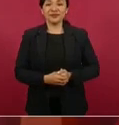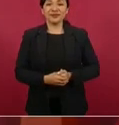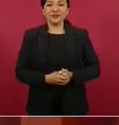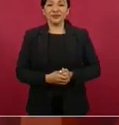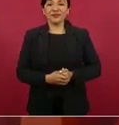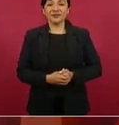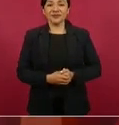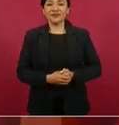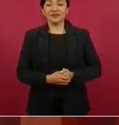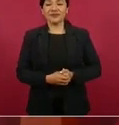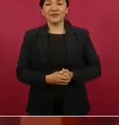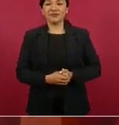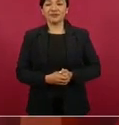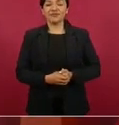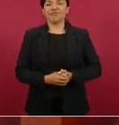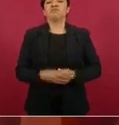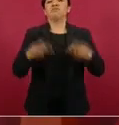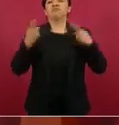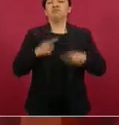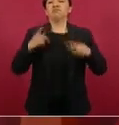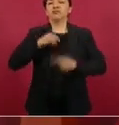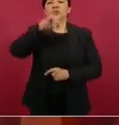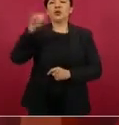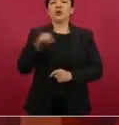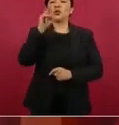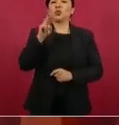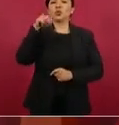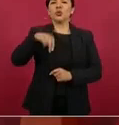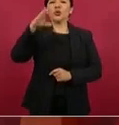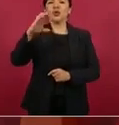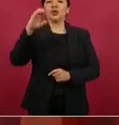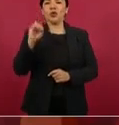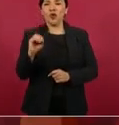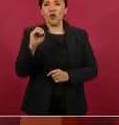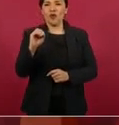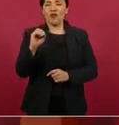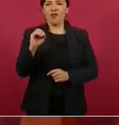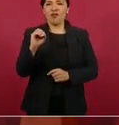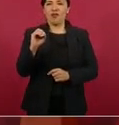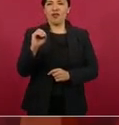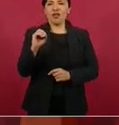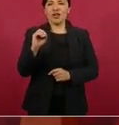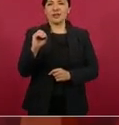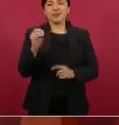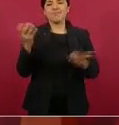Junco,